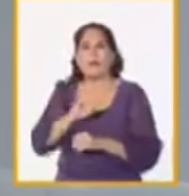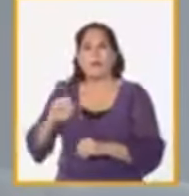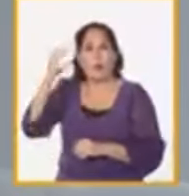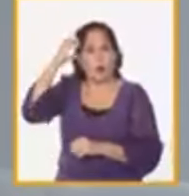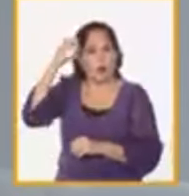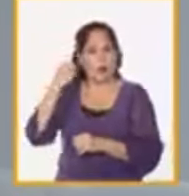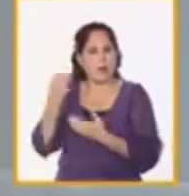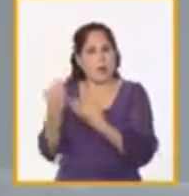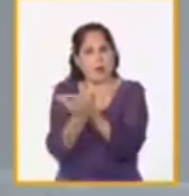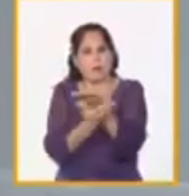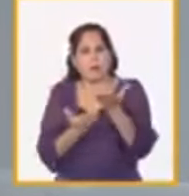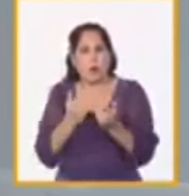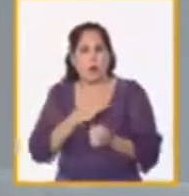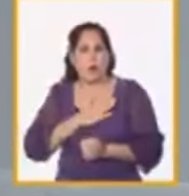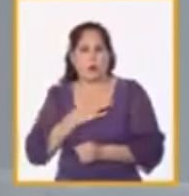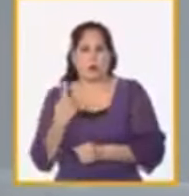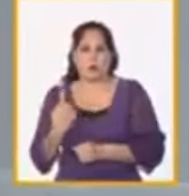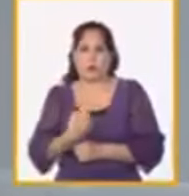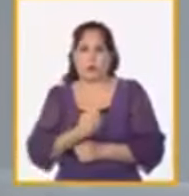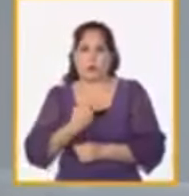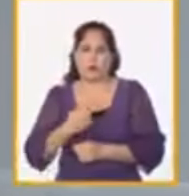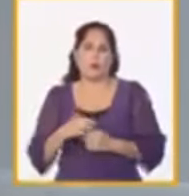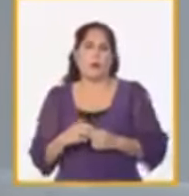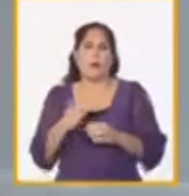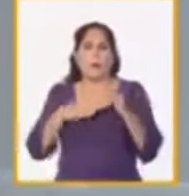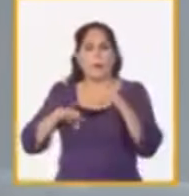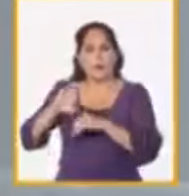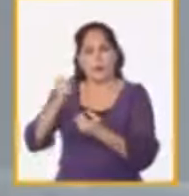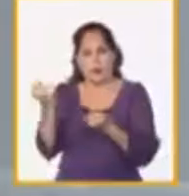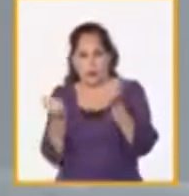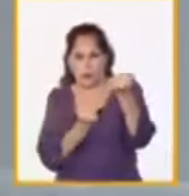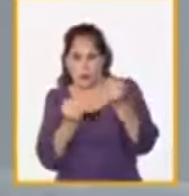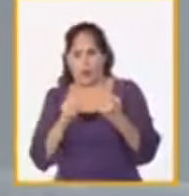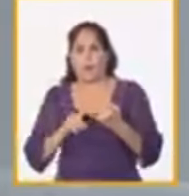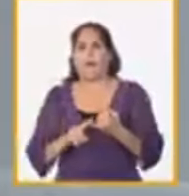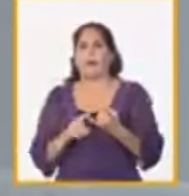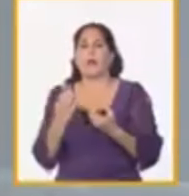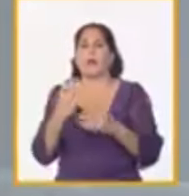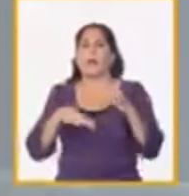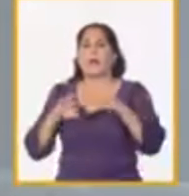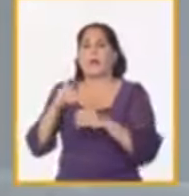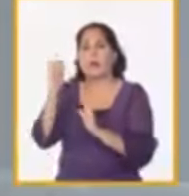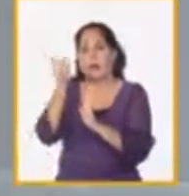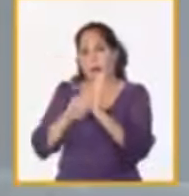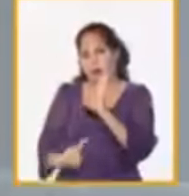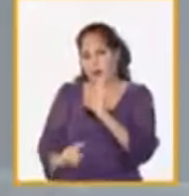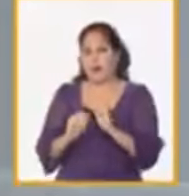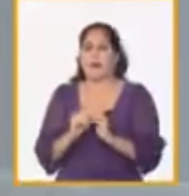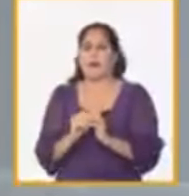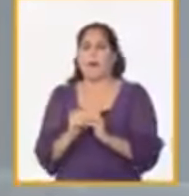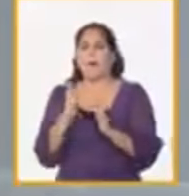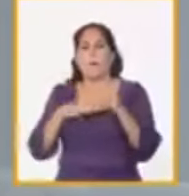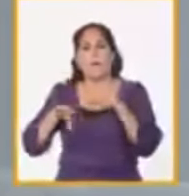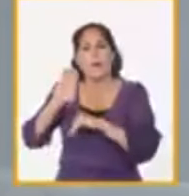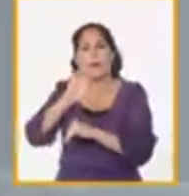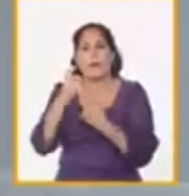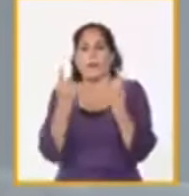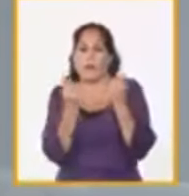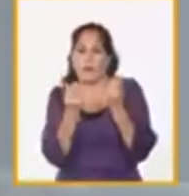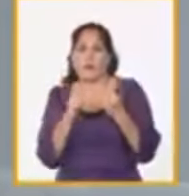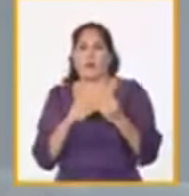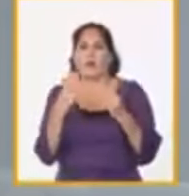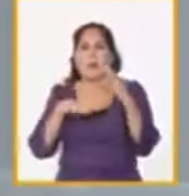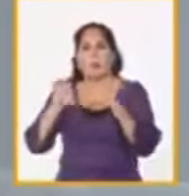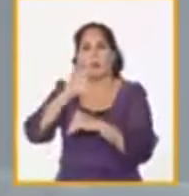con nosotros, dígase Ministerio de Transporte, dígase Ministerio de Energía y Minas, dígase Ministerio de Finanzas,